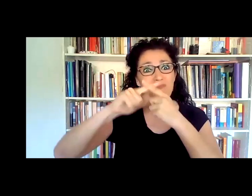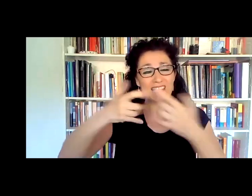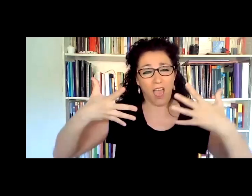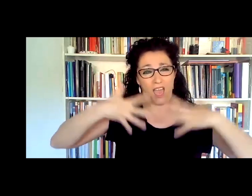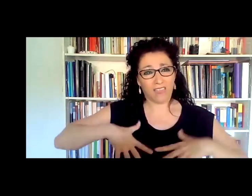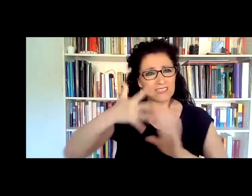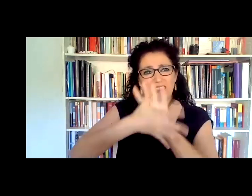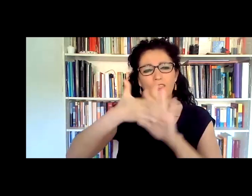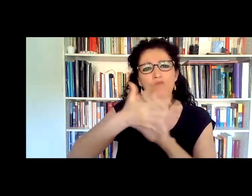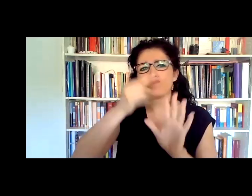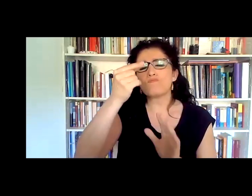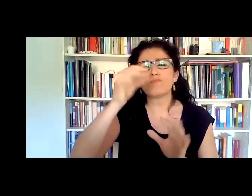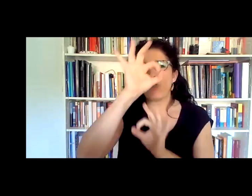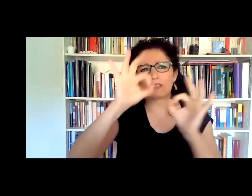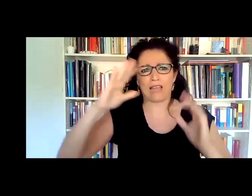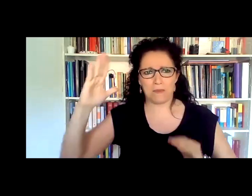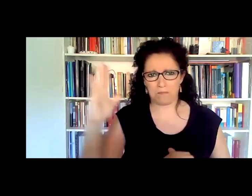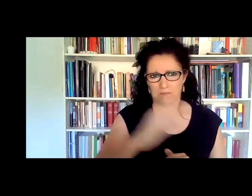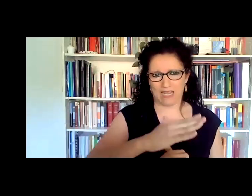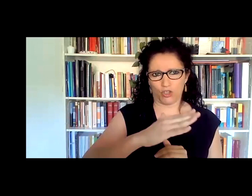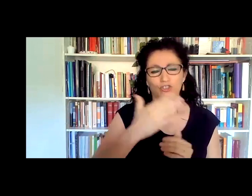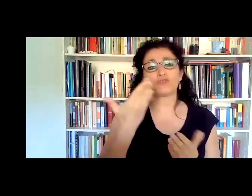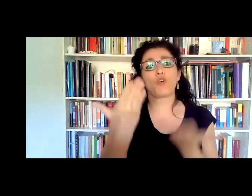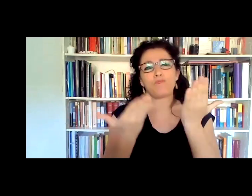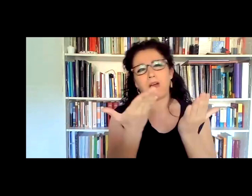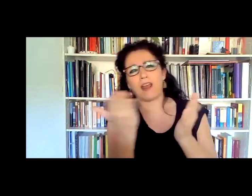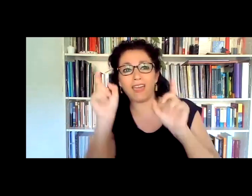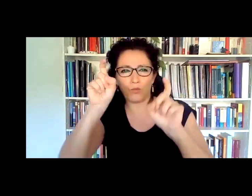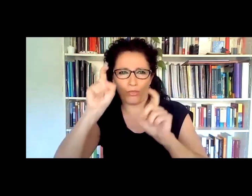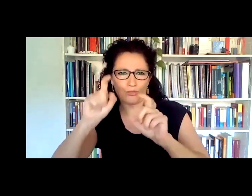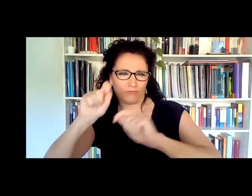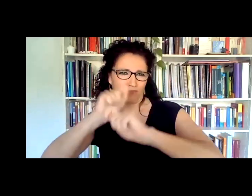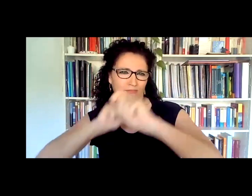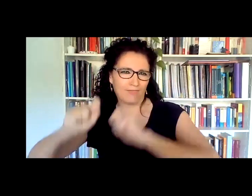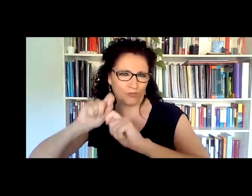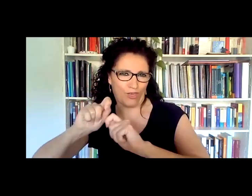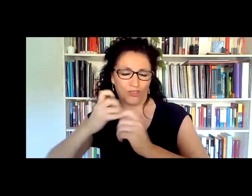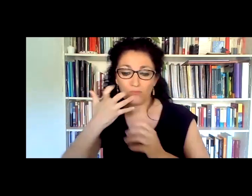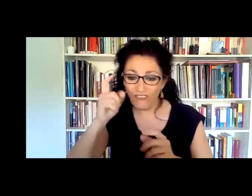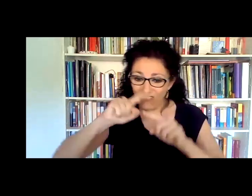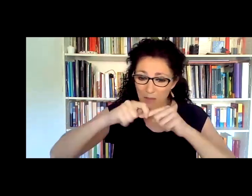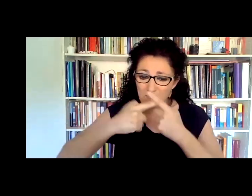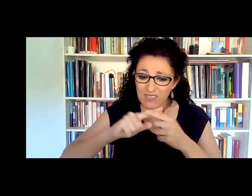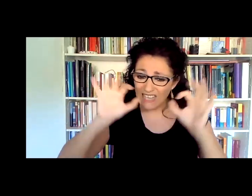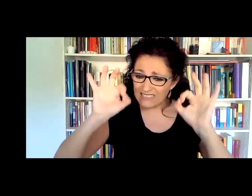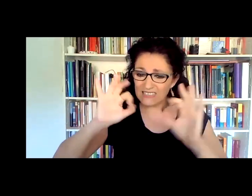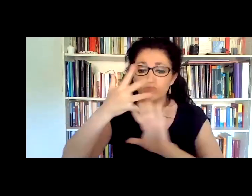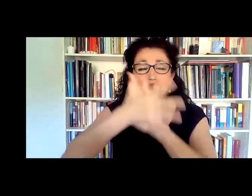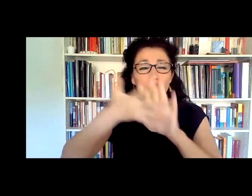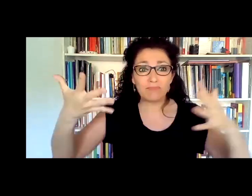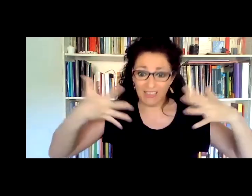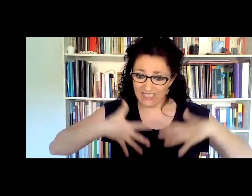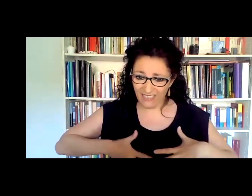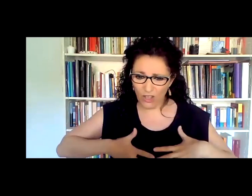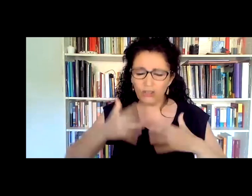ámbito familiar, el porcentaje es muy bajo en comparación con otros ámbitos como pueda ser el